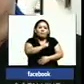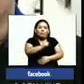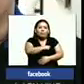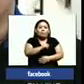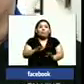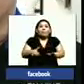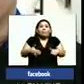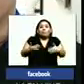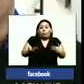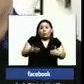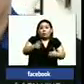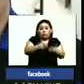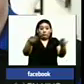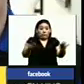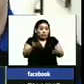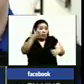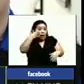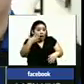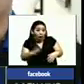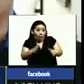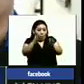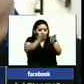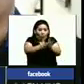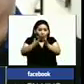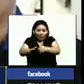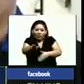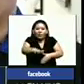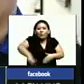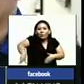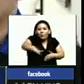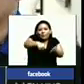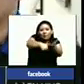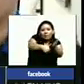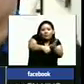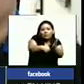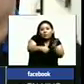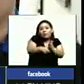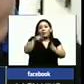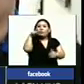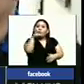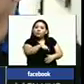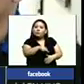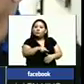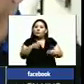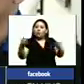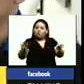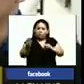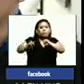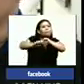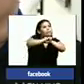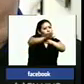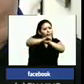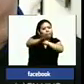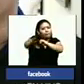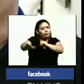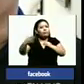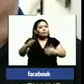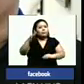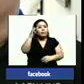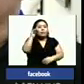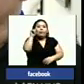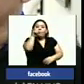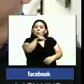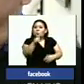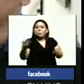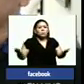Porque de alguna forma Si se crea Por ejemplo Alguna ordenanza Pues en alguna municipalidad Pues de hecho Pues hay que hacerlo público ¿Verdad? Y yo creo que eso es lo